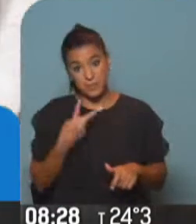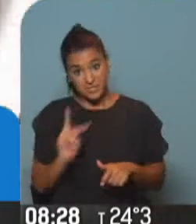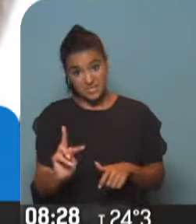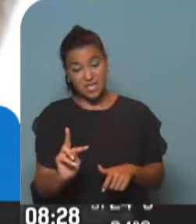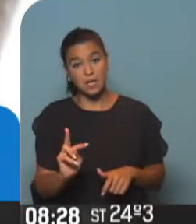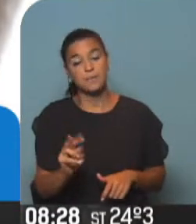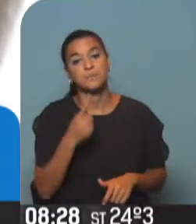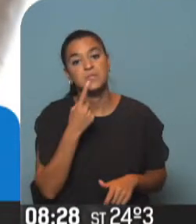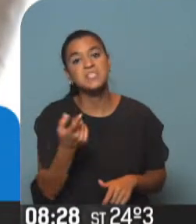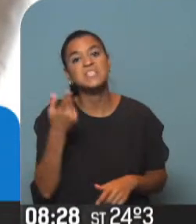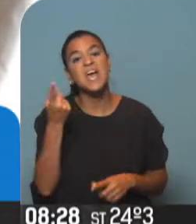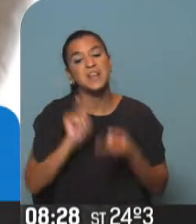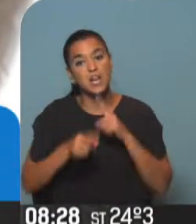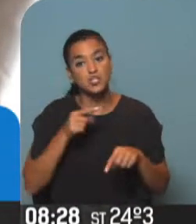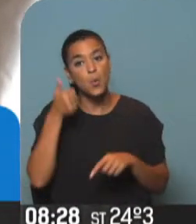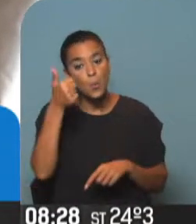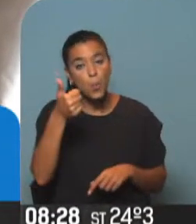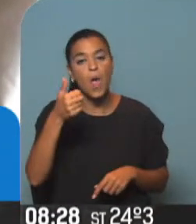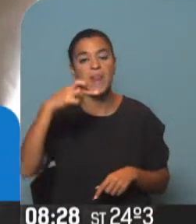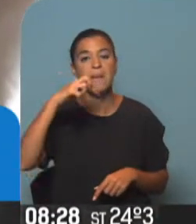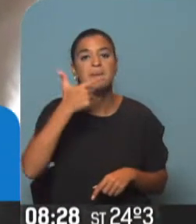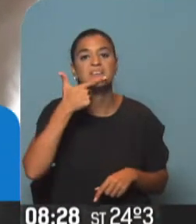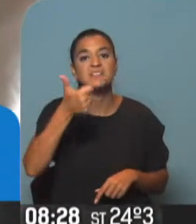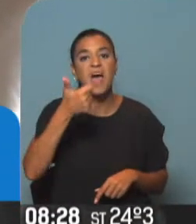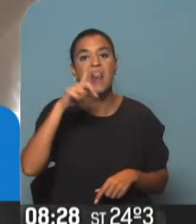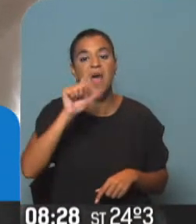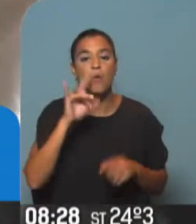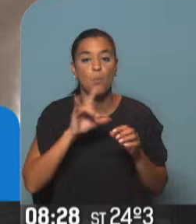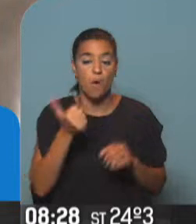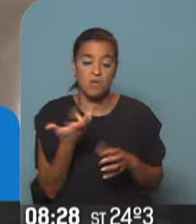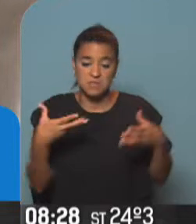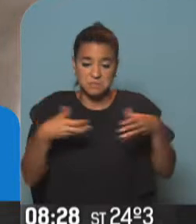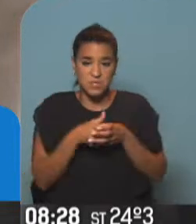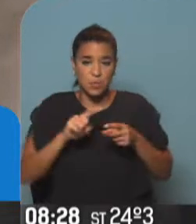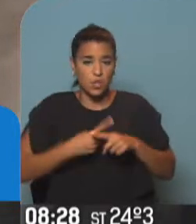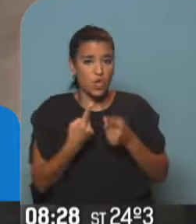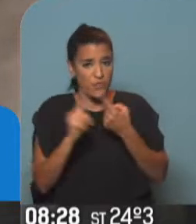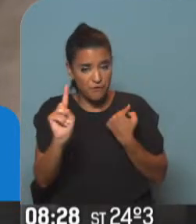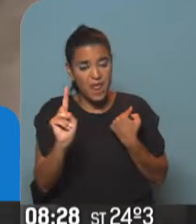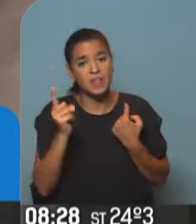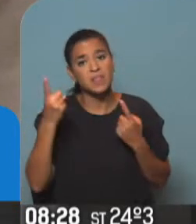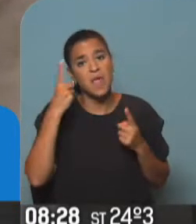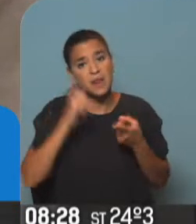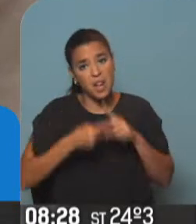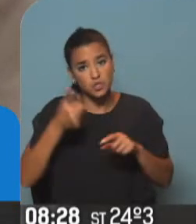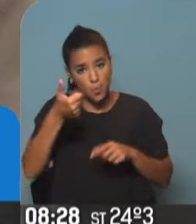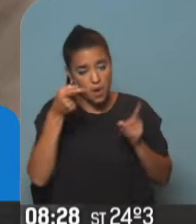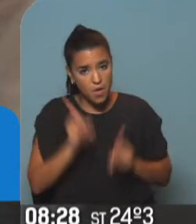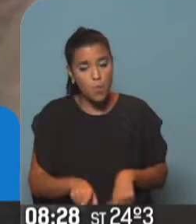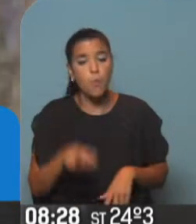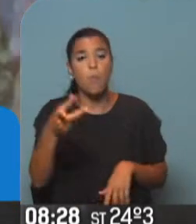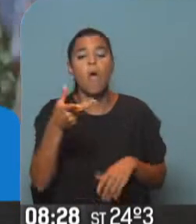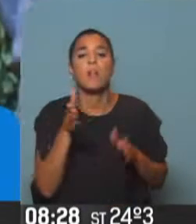una buena relación con el gobernador passalacqua a pesar de estar en espacios políticos distintos acompañó a la vicepresidenta el senador y